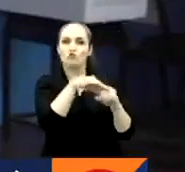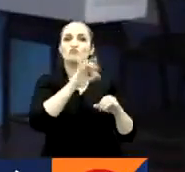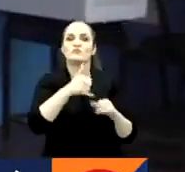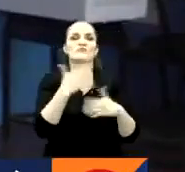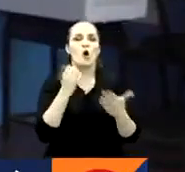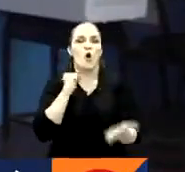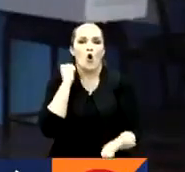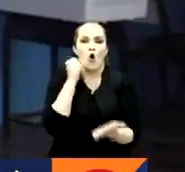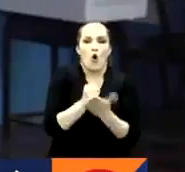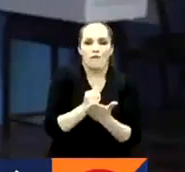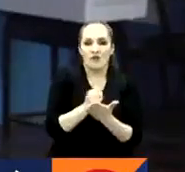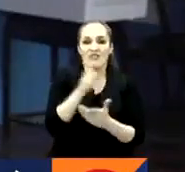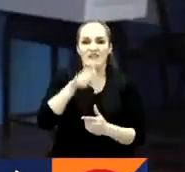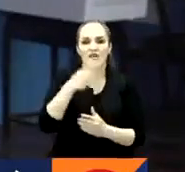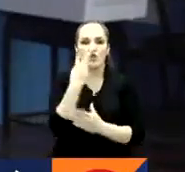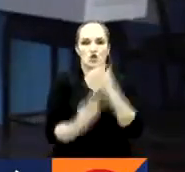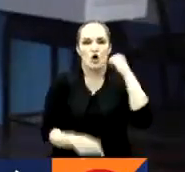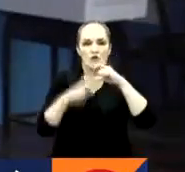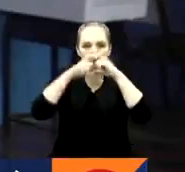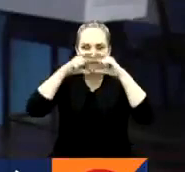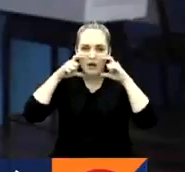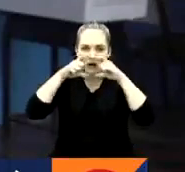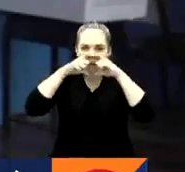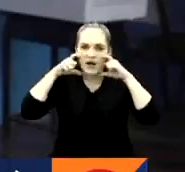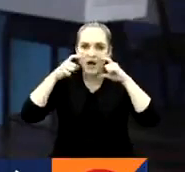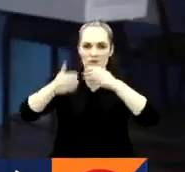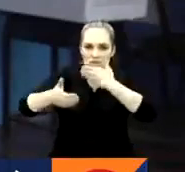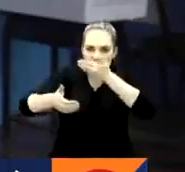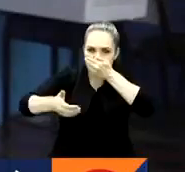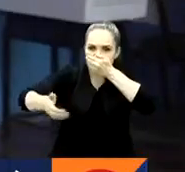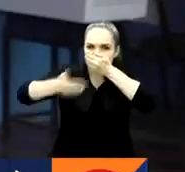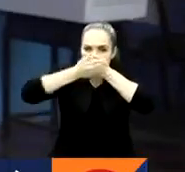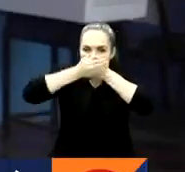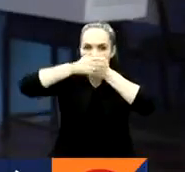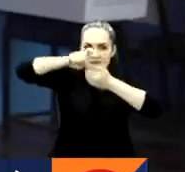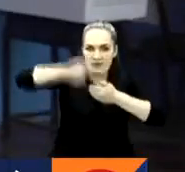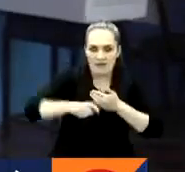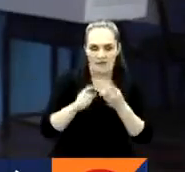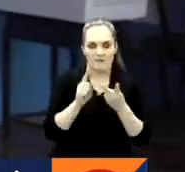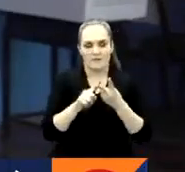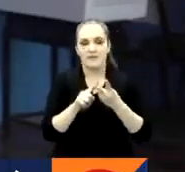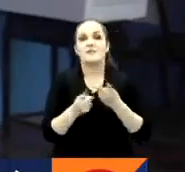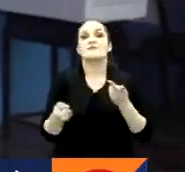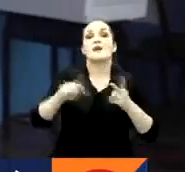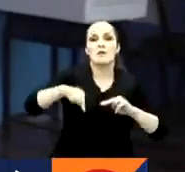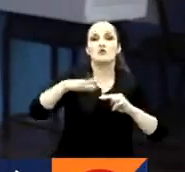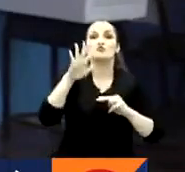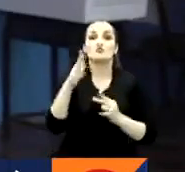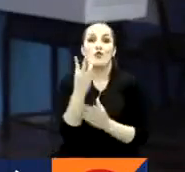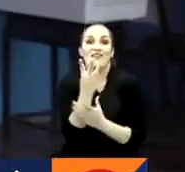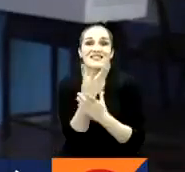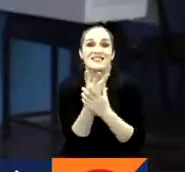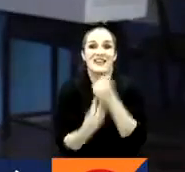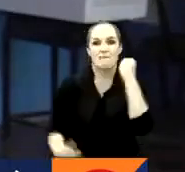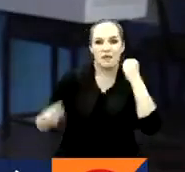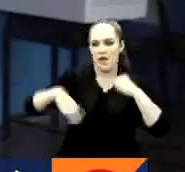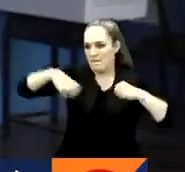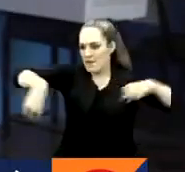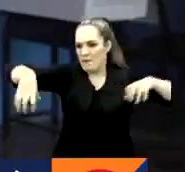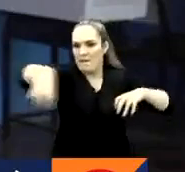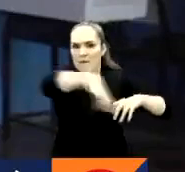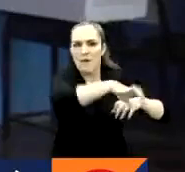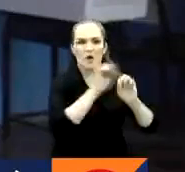uso obligatorio de doble mascarilla para votar. Se triplicaron los centros de votación para evitar las